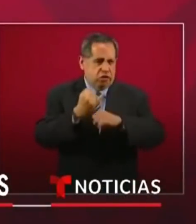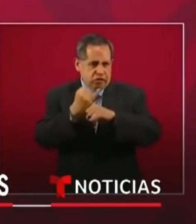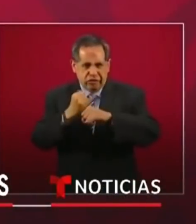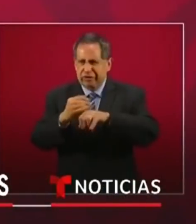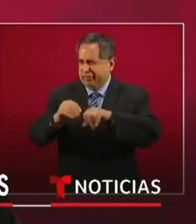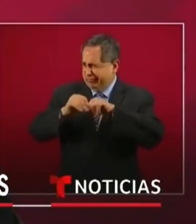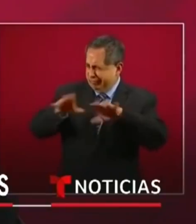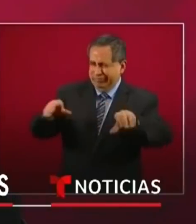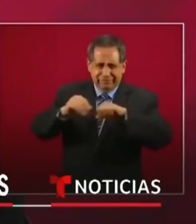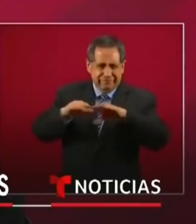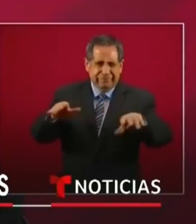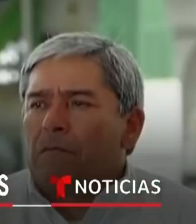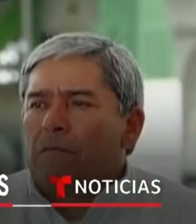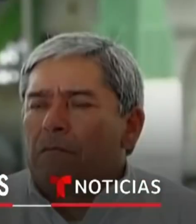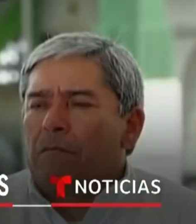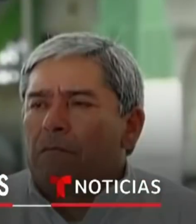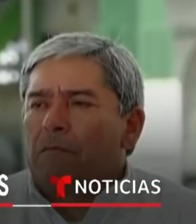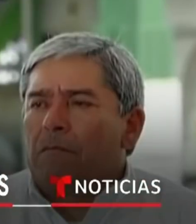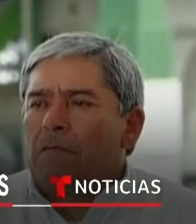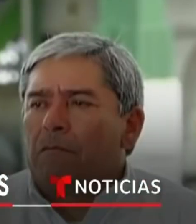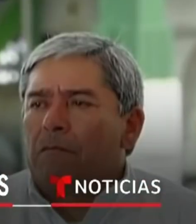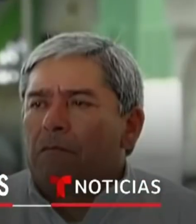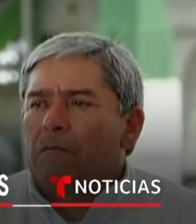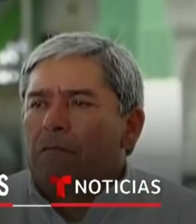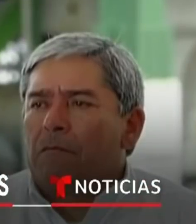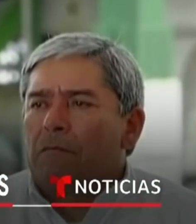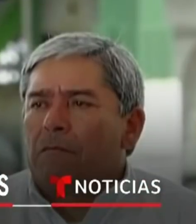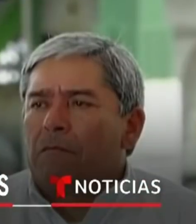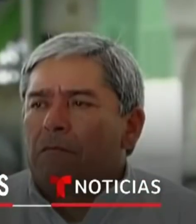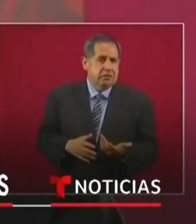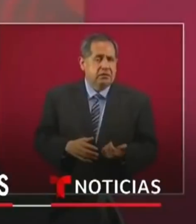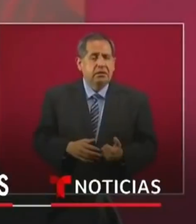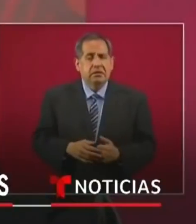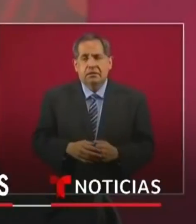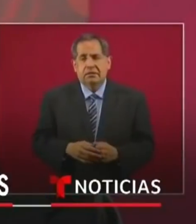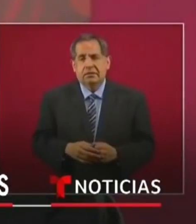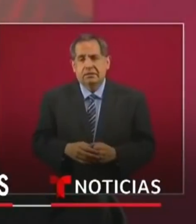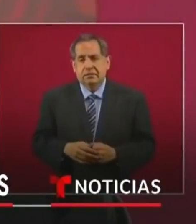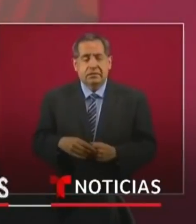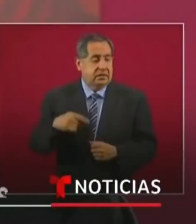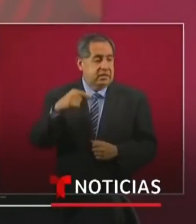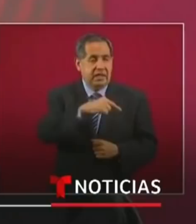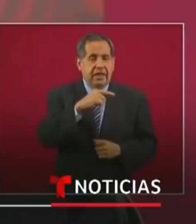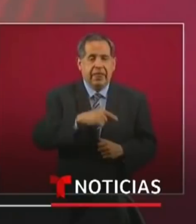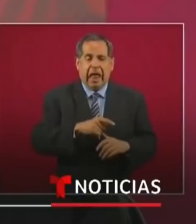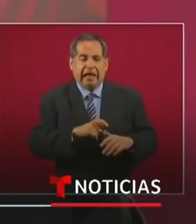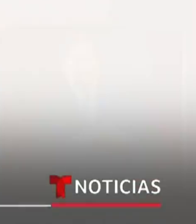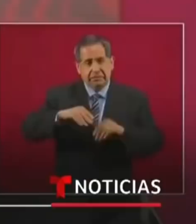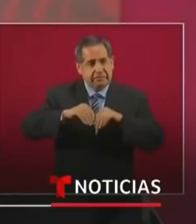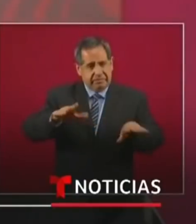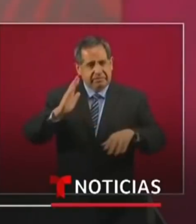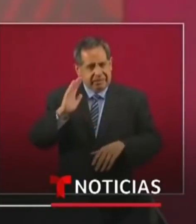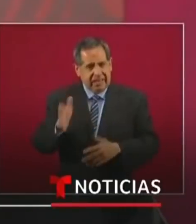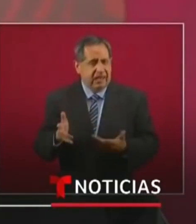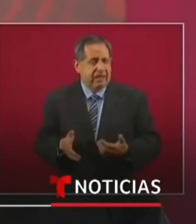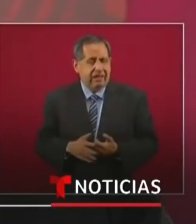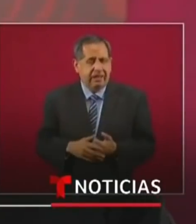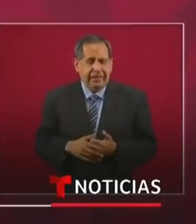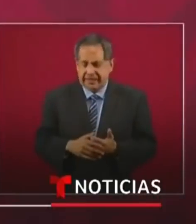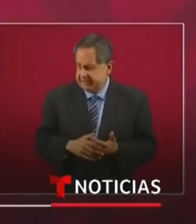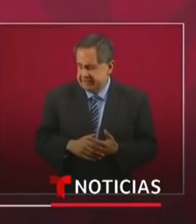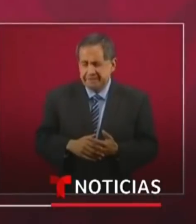Obrador pedía transparentar el caso de Emilio Lozoya, acusado de corrupción. La entrega de los sobornos, que